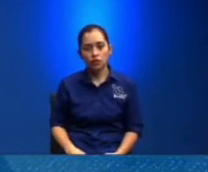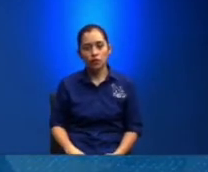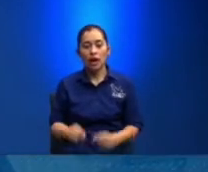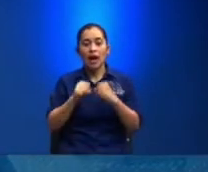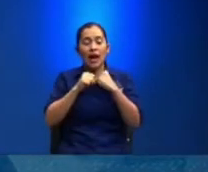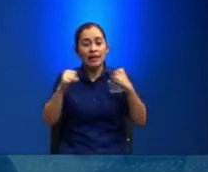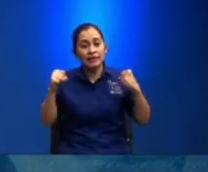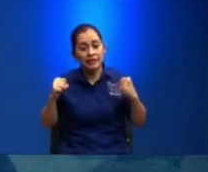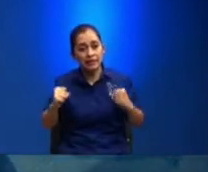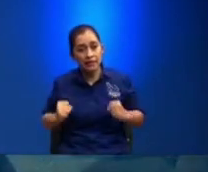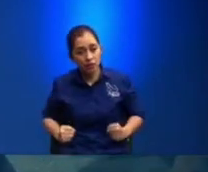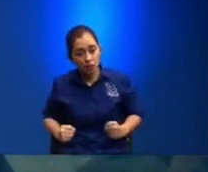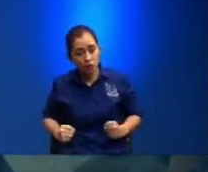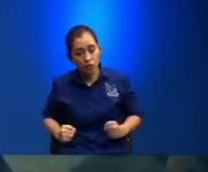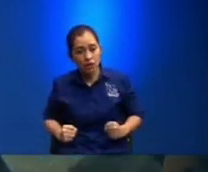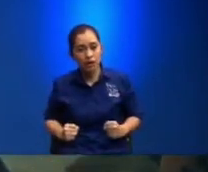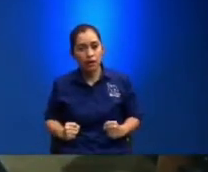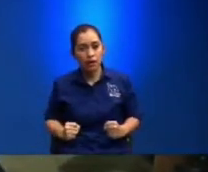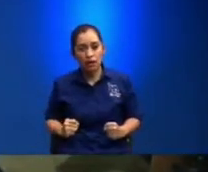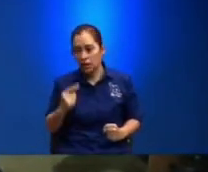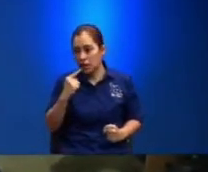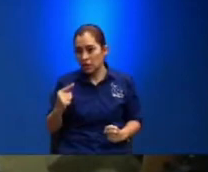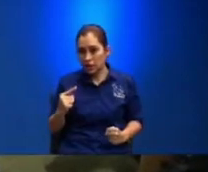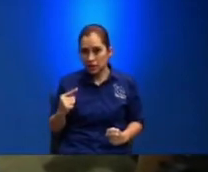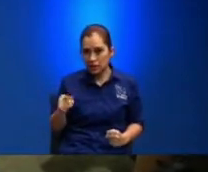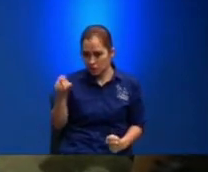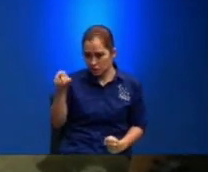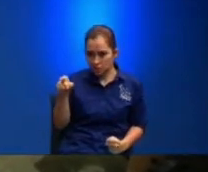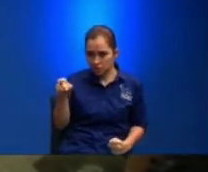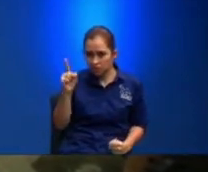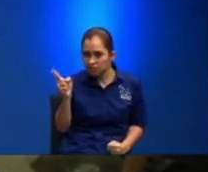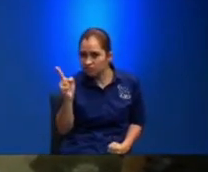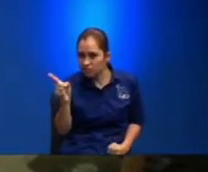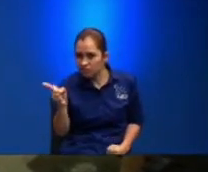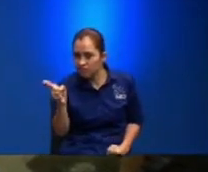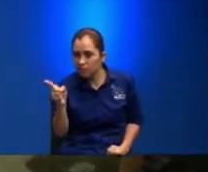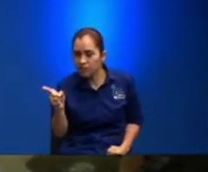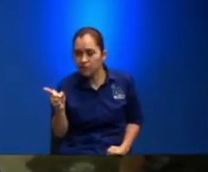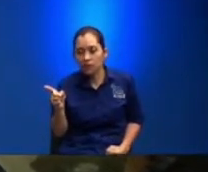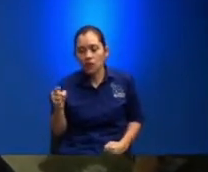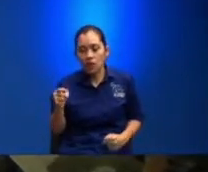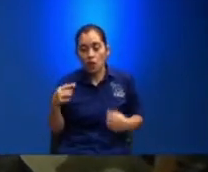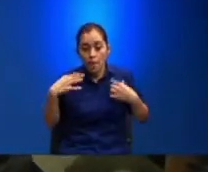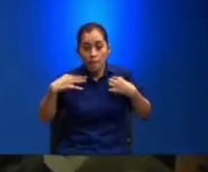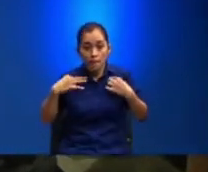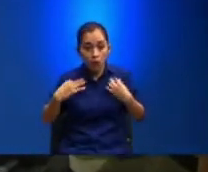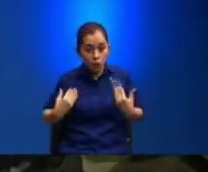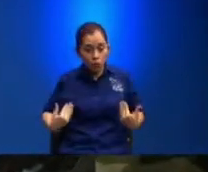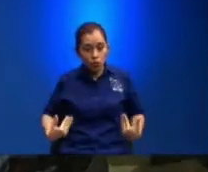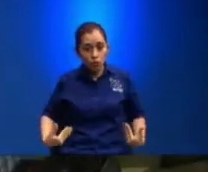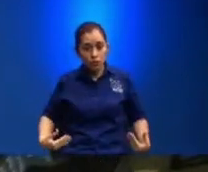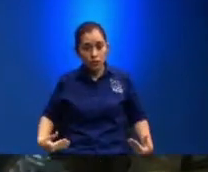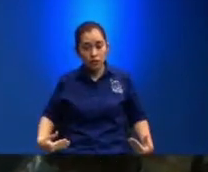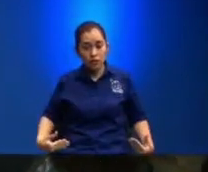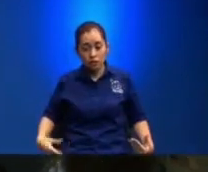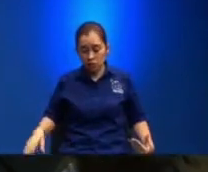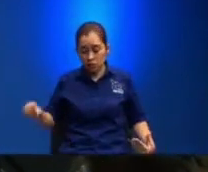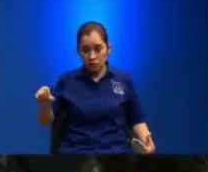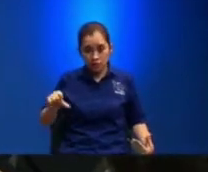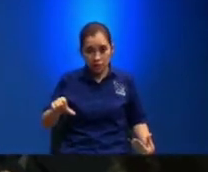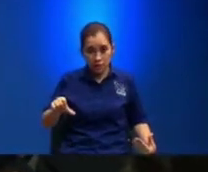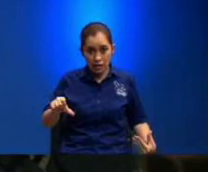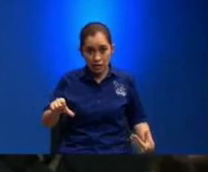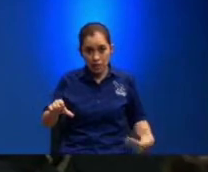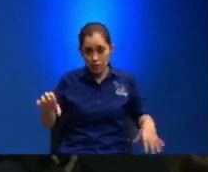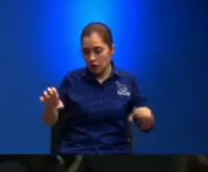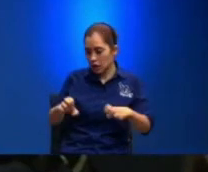entonces lo está acusando por sus vestiduras viles y entonces el señor le porque